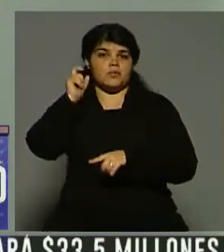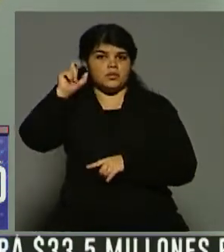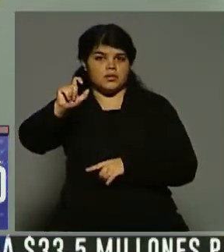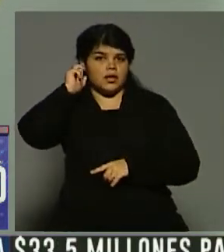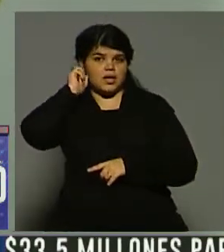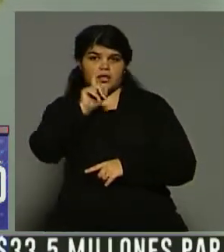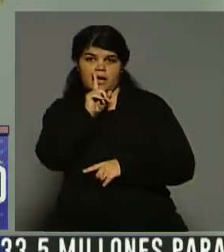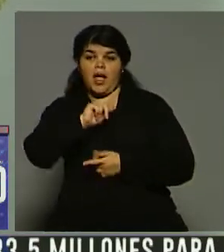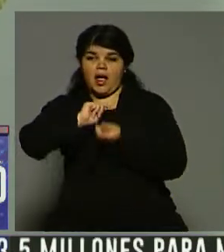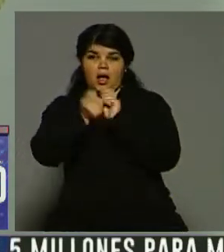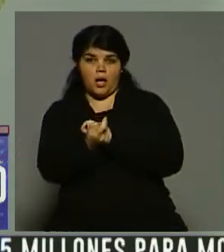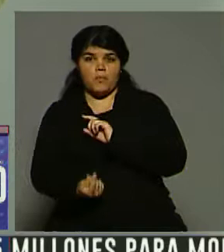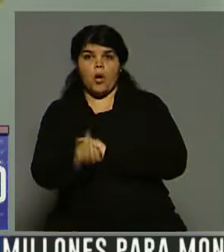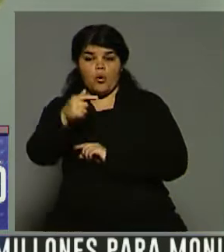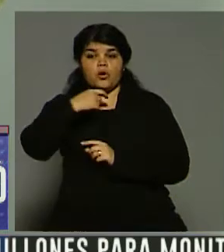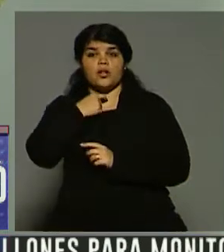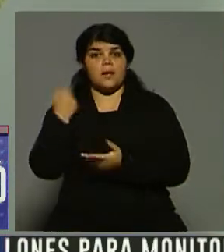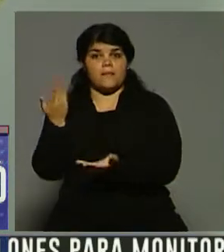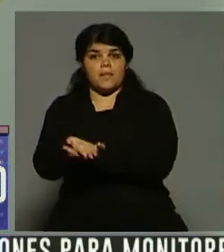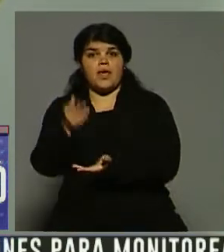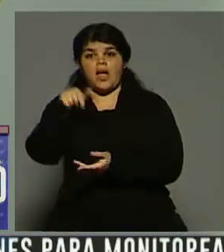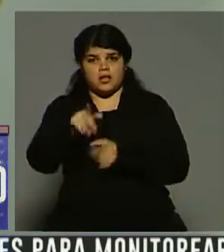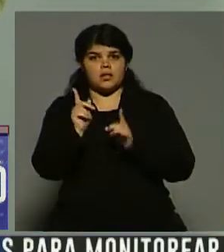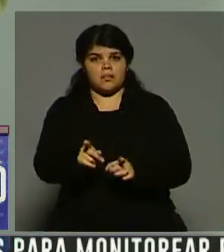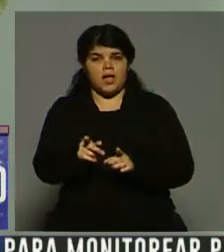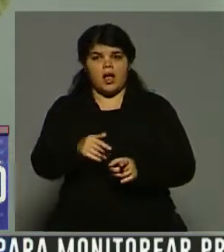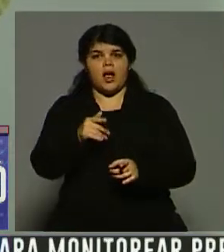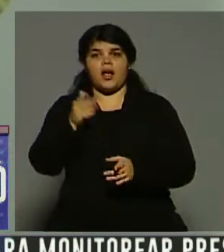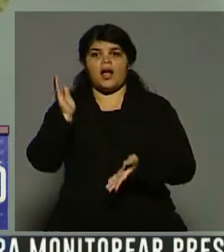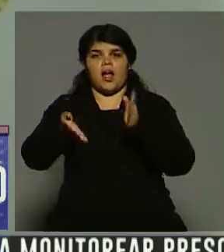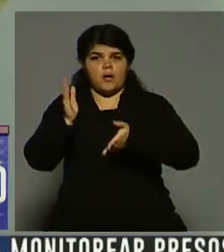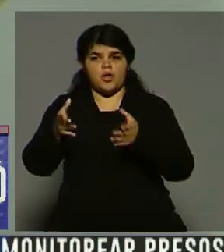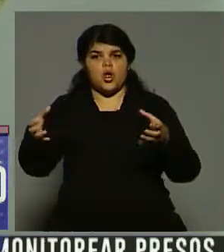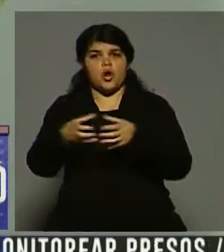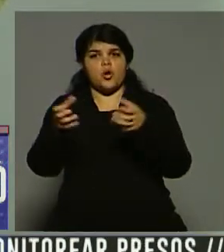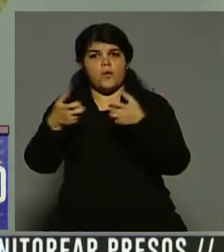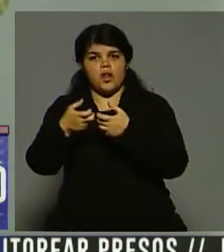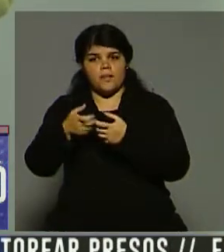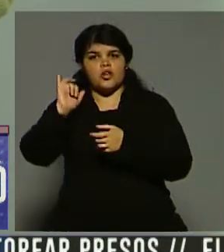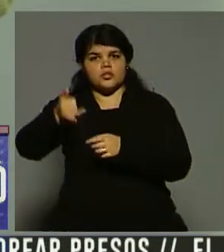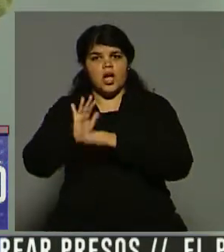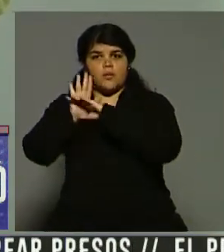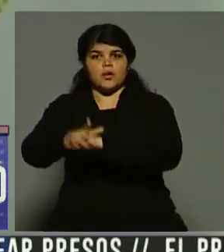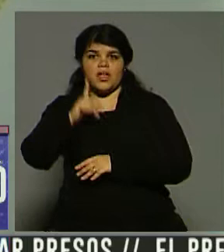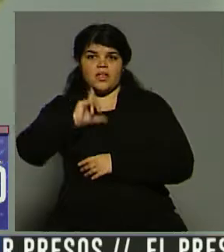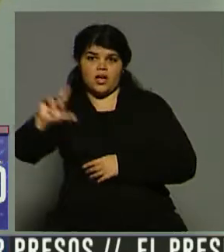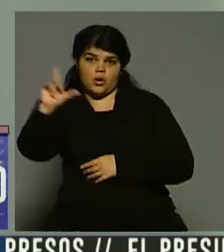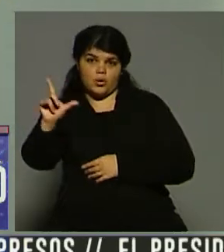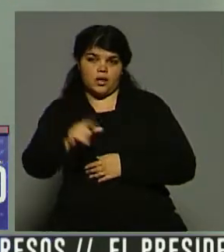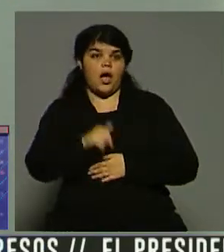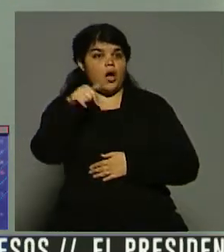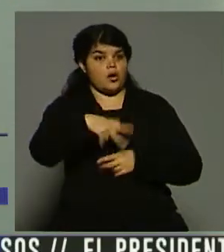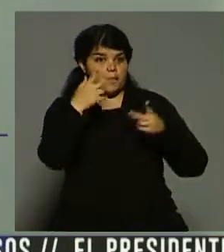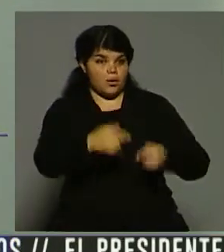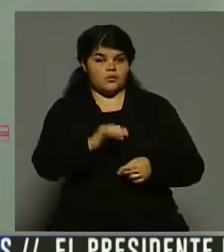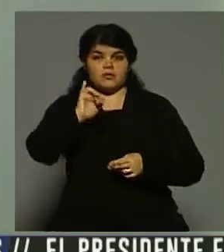otros tantos. Y es por eso que justamente Camioneros sigue con la postura de sumarse a esta medida de fuerza del día lunes. Nos tenemos que ir a la pausa. Así es, un momento de corte